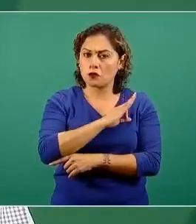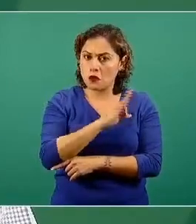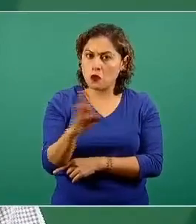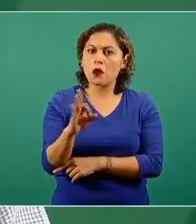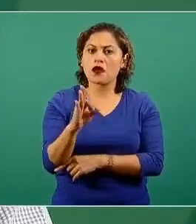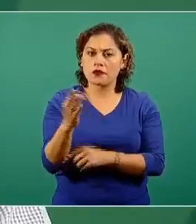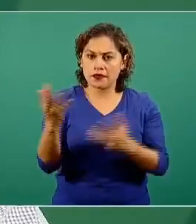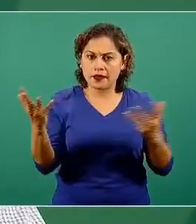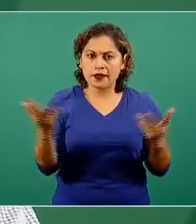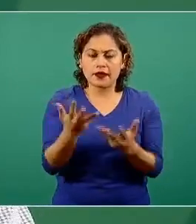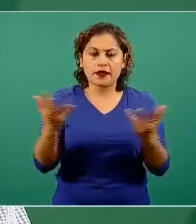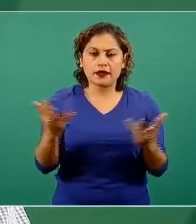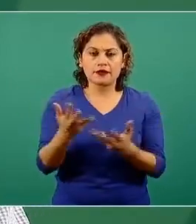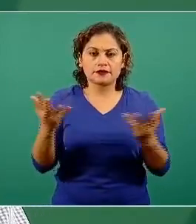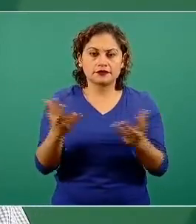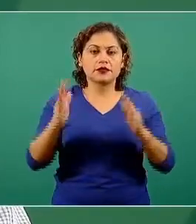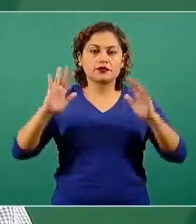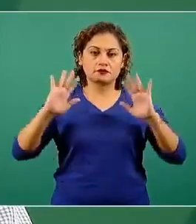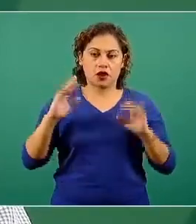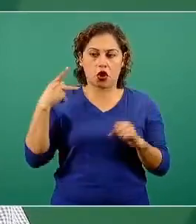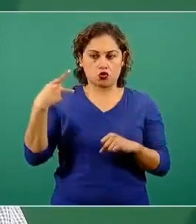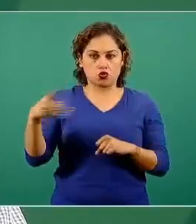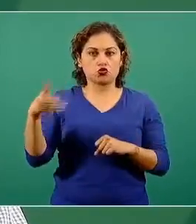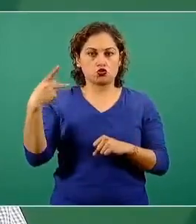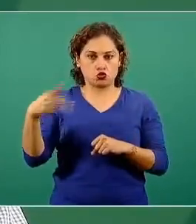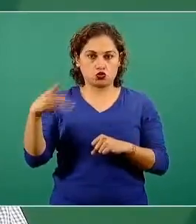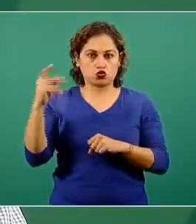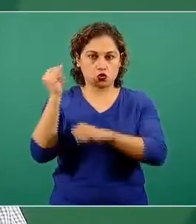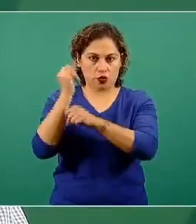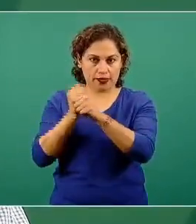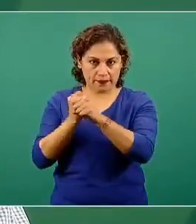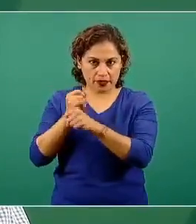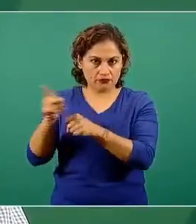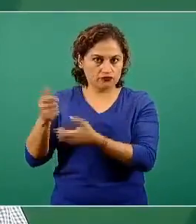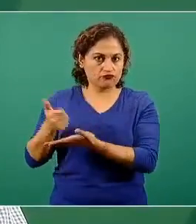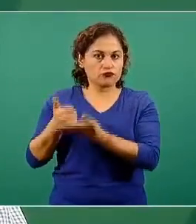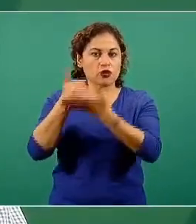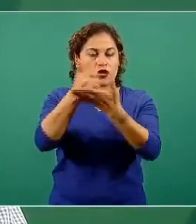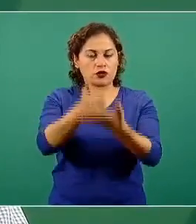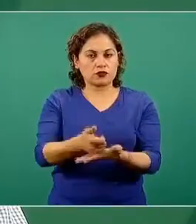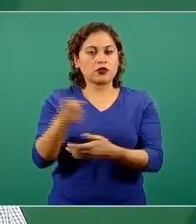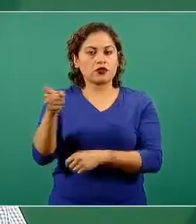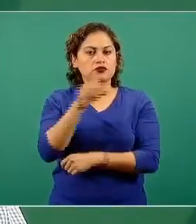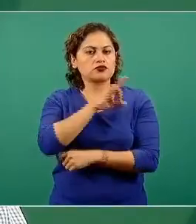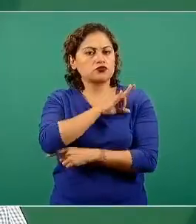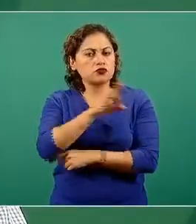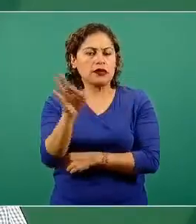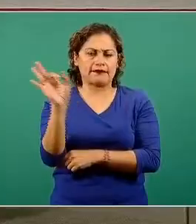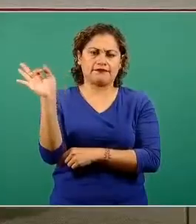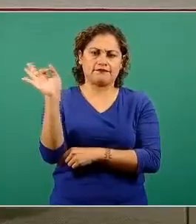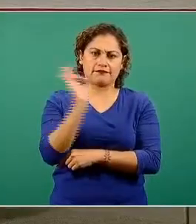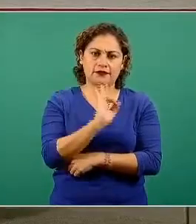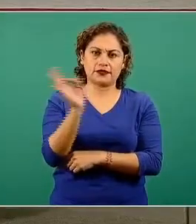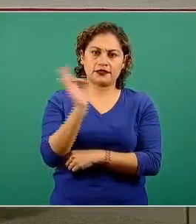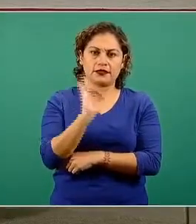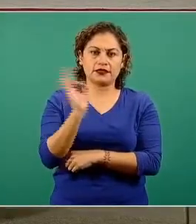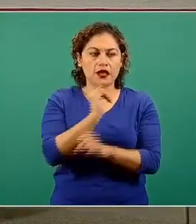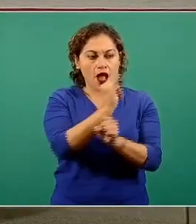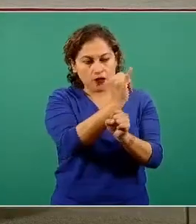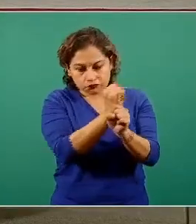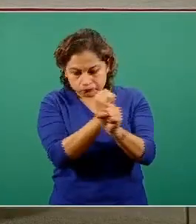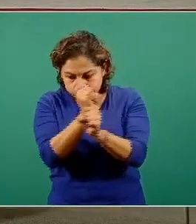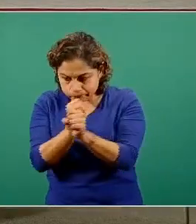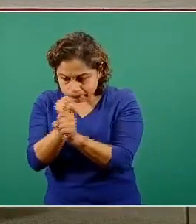precisamente la parte de su intervención de poder llevar a cabo un ensayo clínico